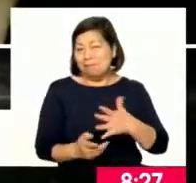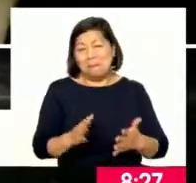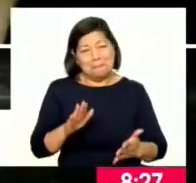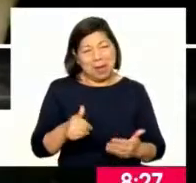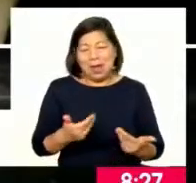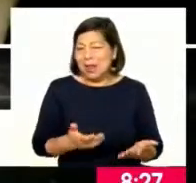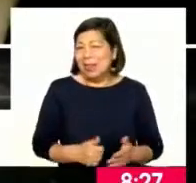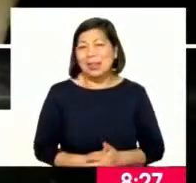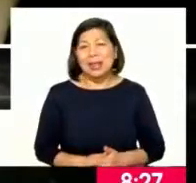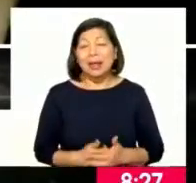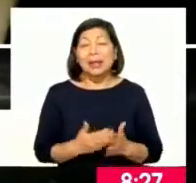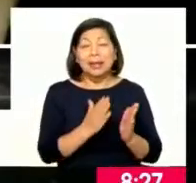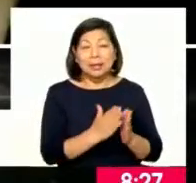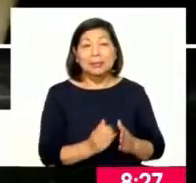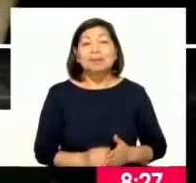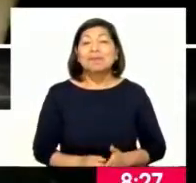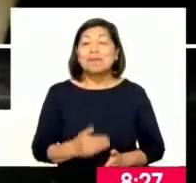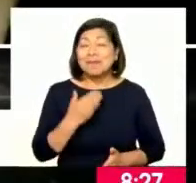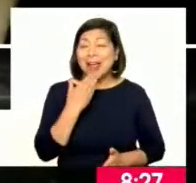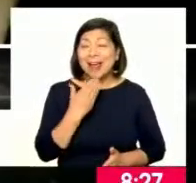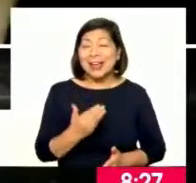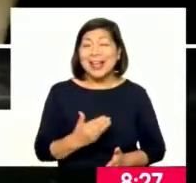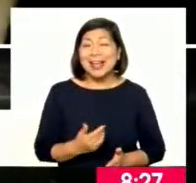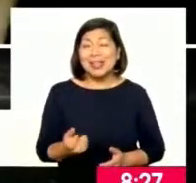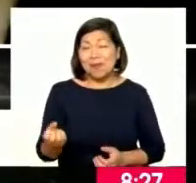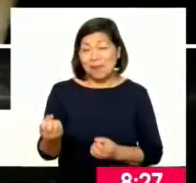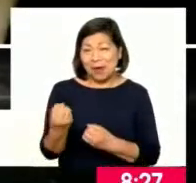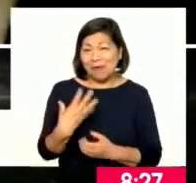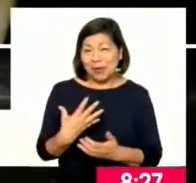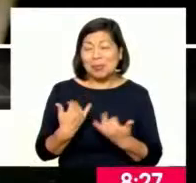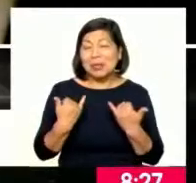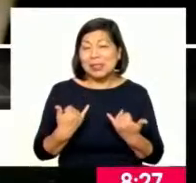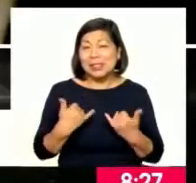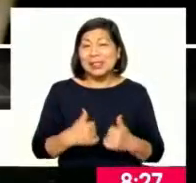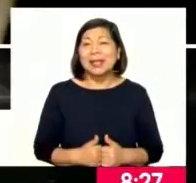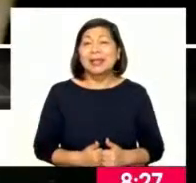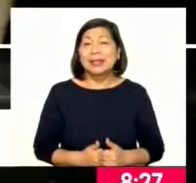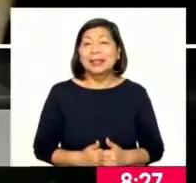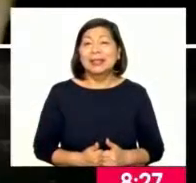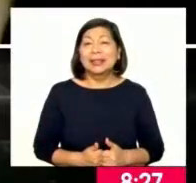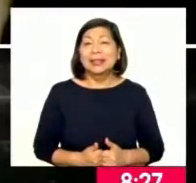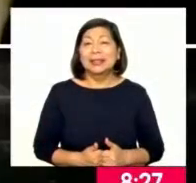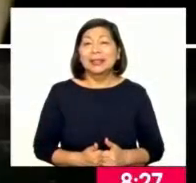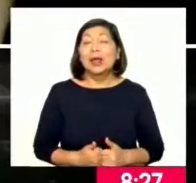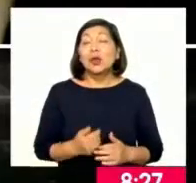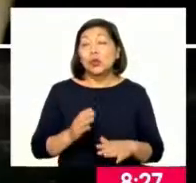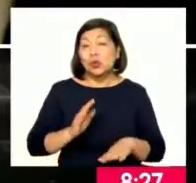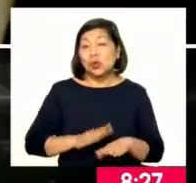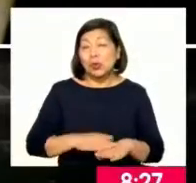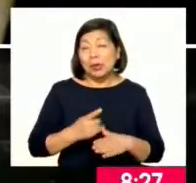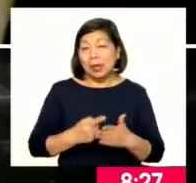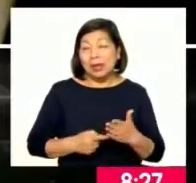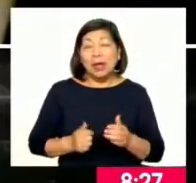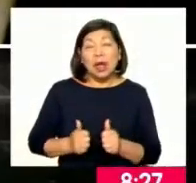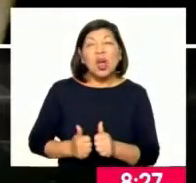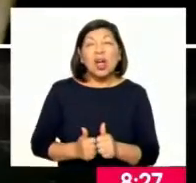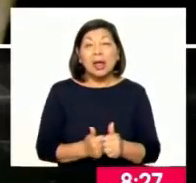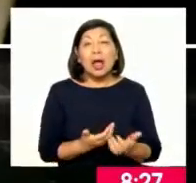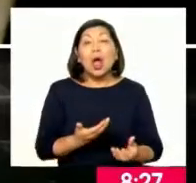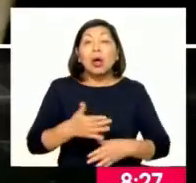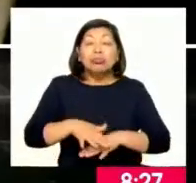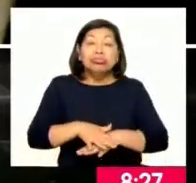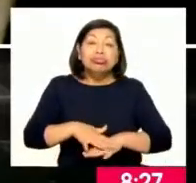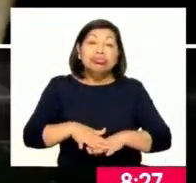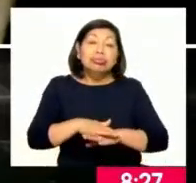ha podido determinar. Muchas gracias por la información que nos ha podido brindar. en torno a lo que ha sido el seguimiento a